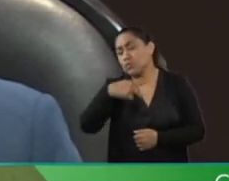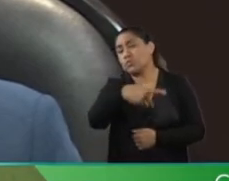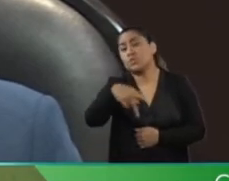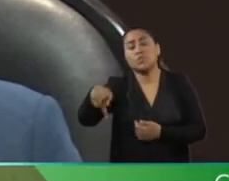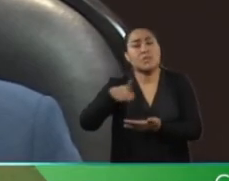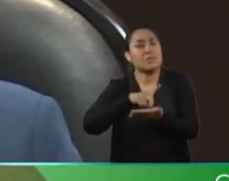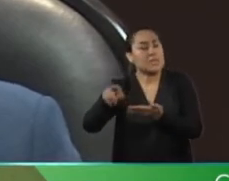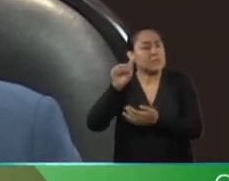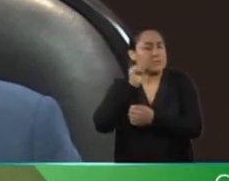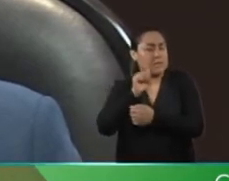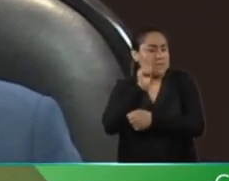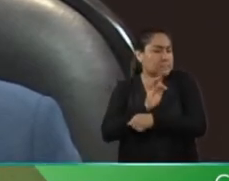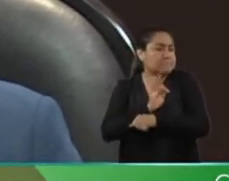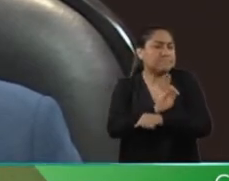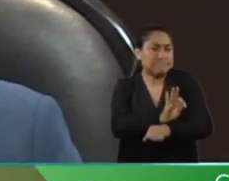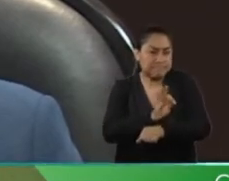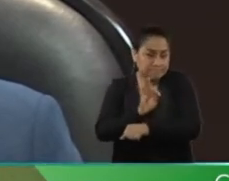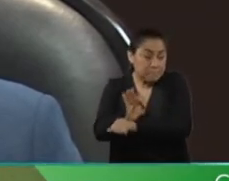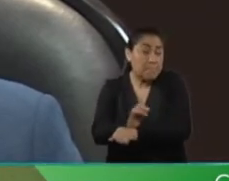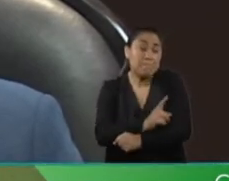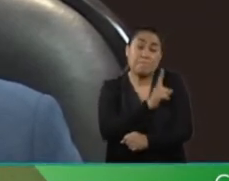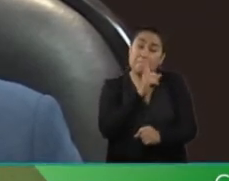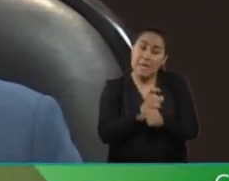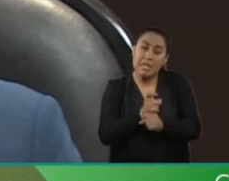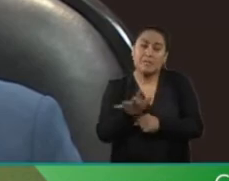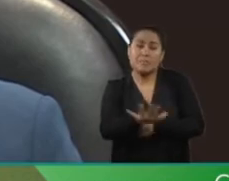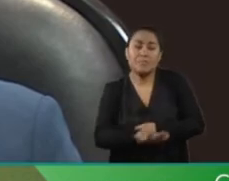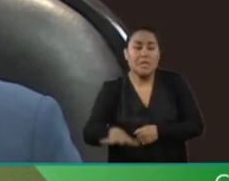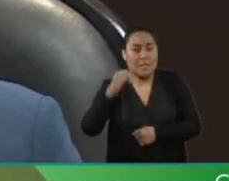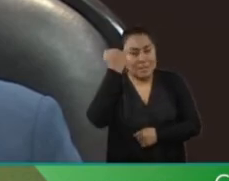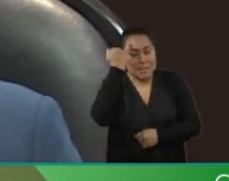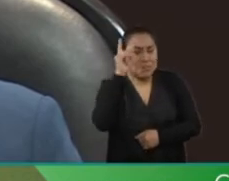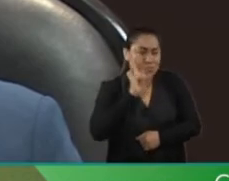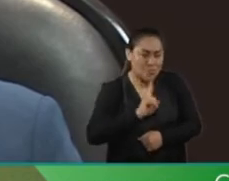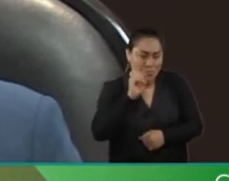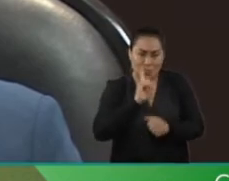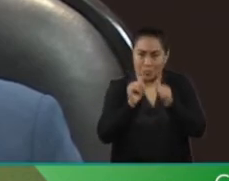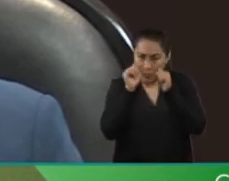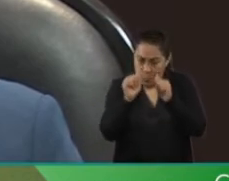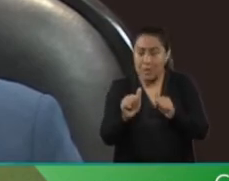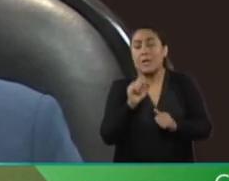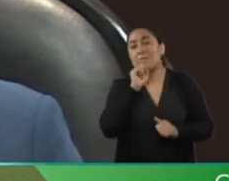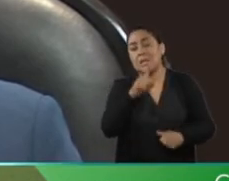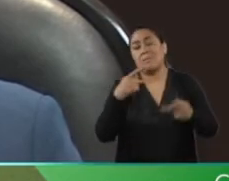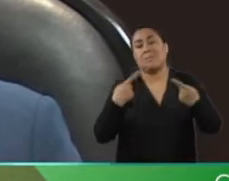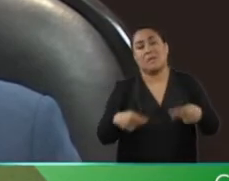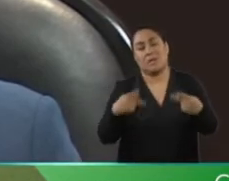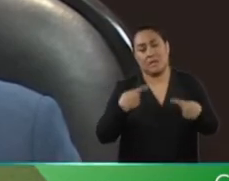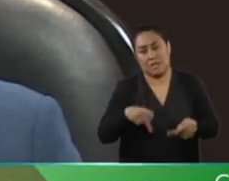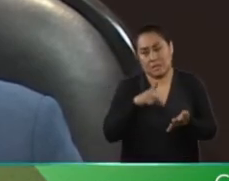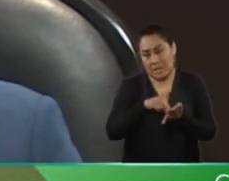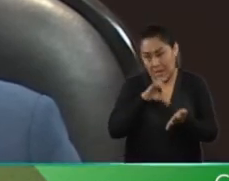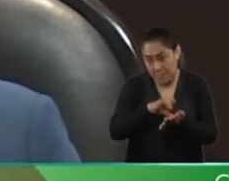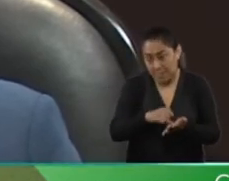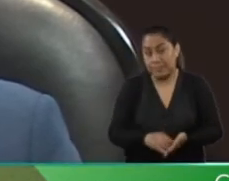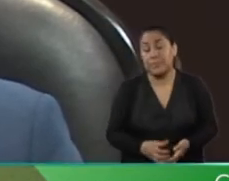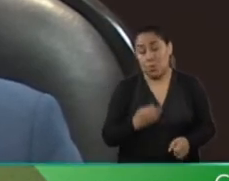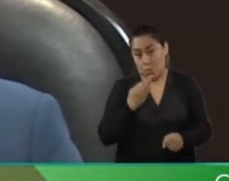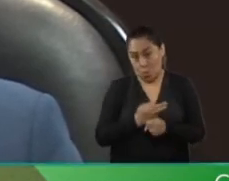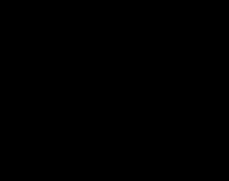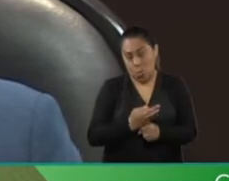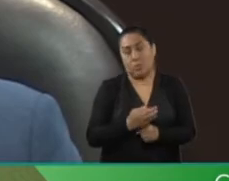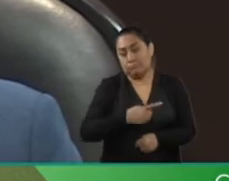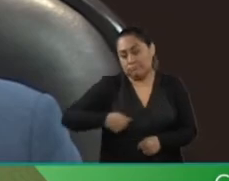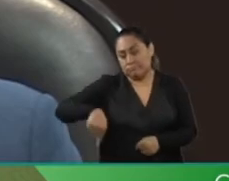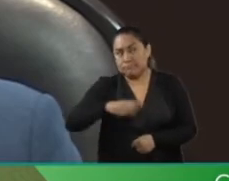todas y todos, en especial de las mujeres indígenas y personas con discapacidad. Por eso manifestamos con